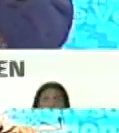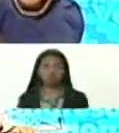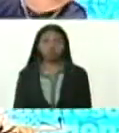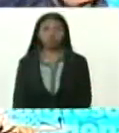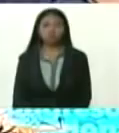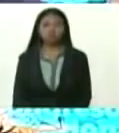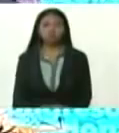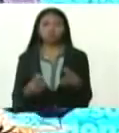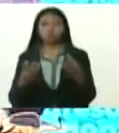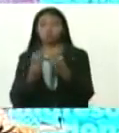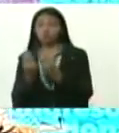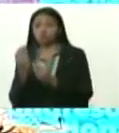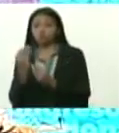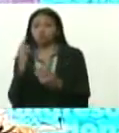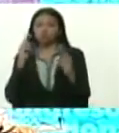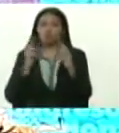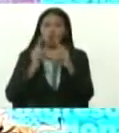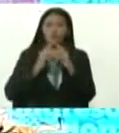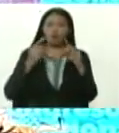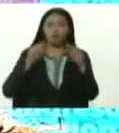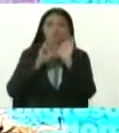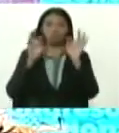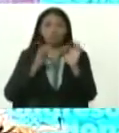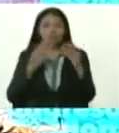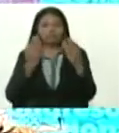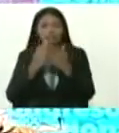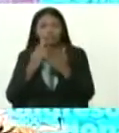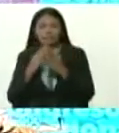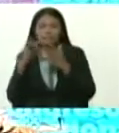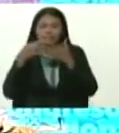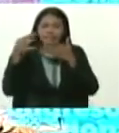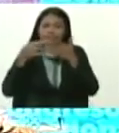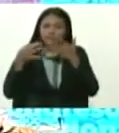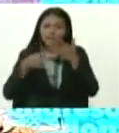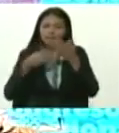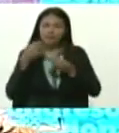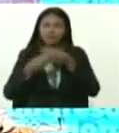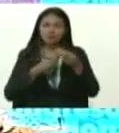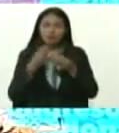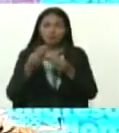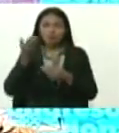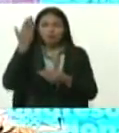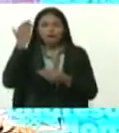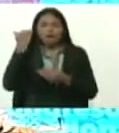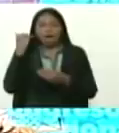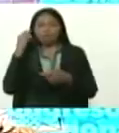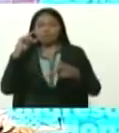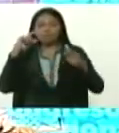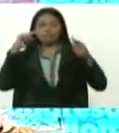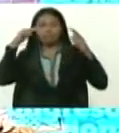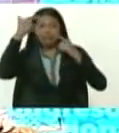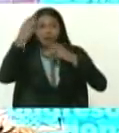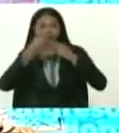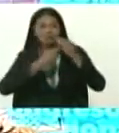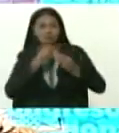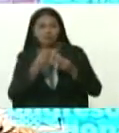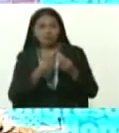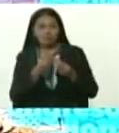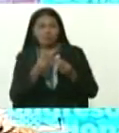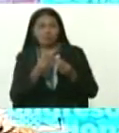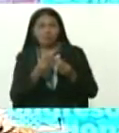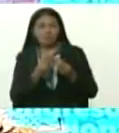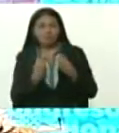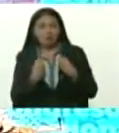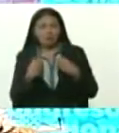en generación se conozca siempre los detalles del pasar de Chávez por esta